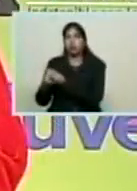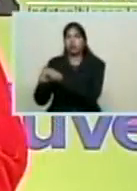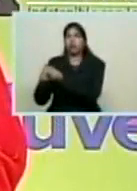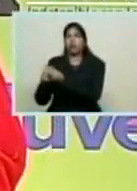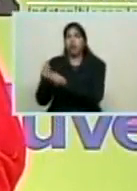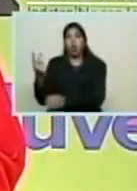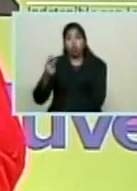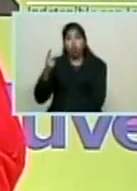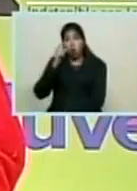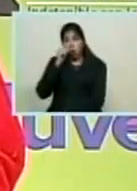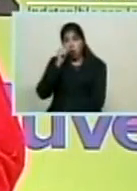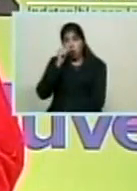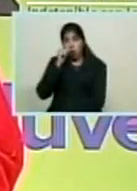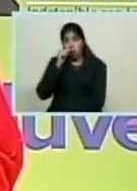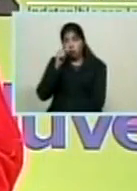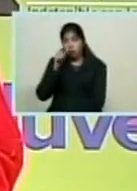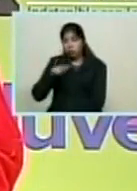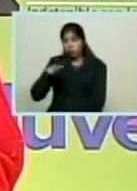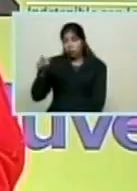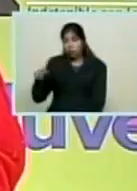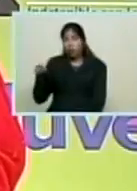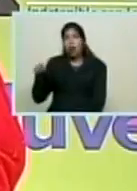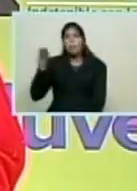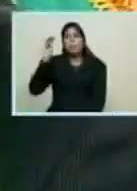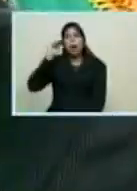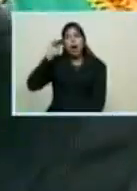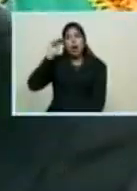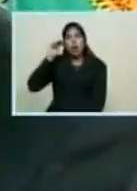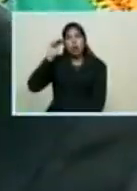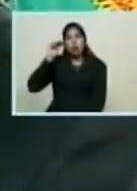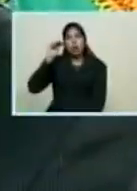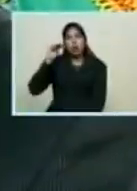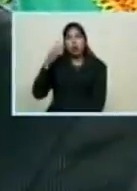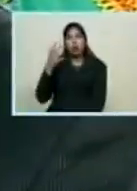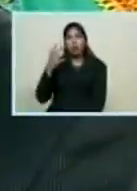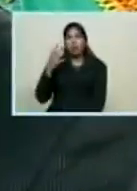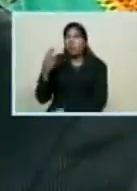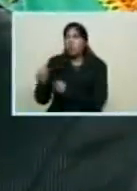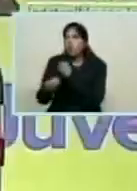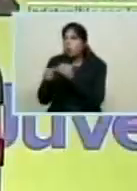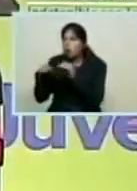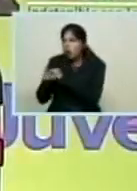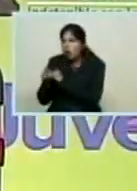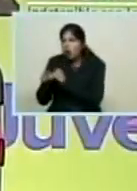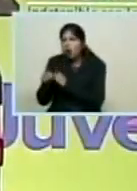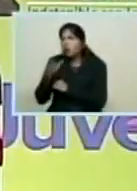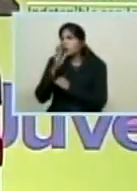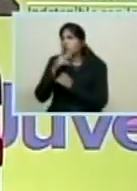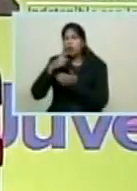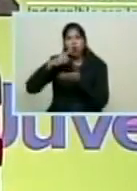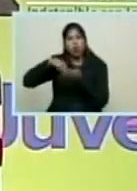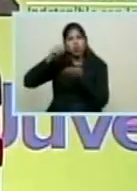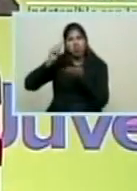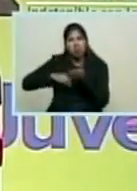Néstor eran maestros. ¿En qué condiciones? Sin contrato